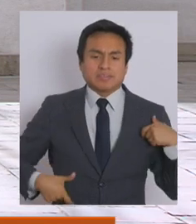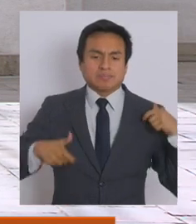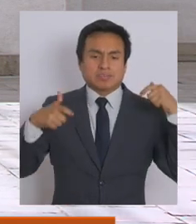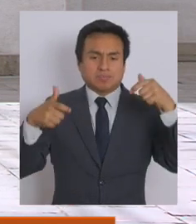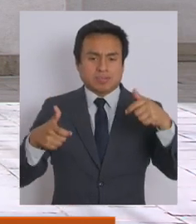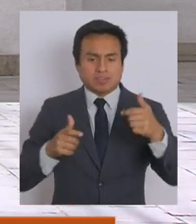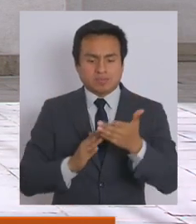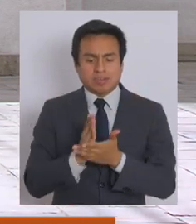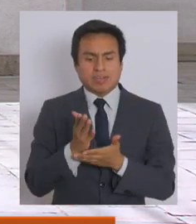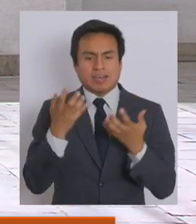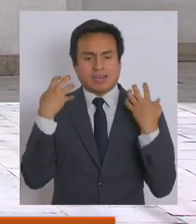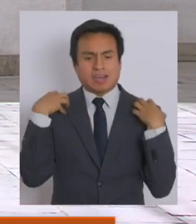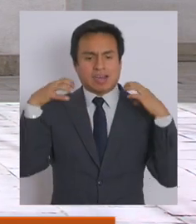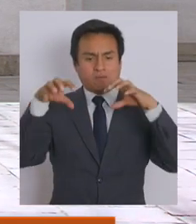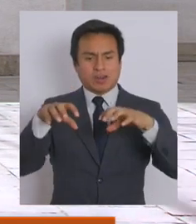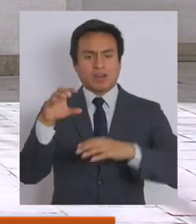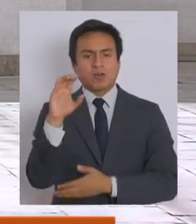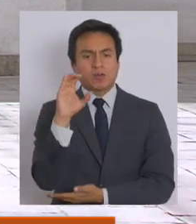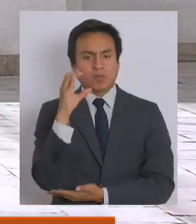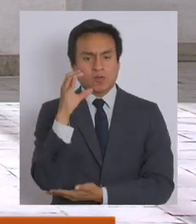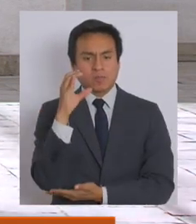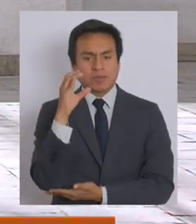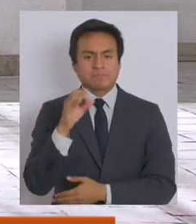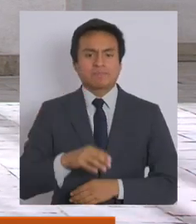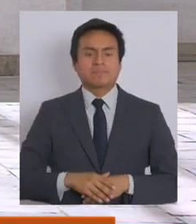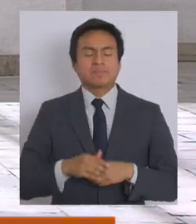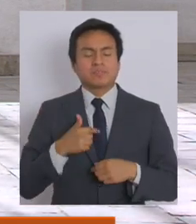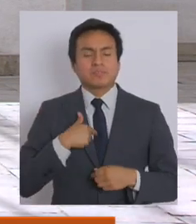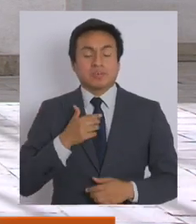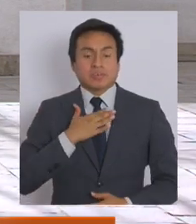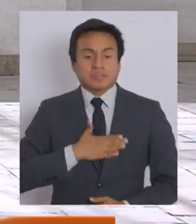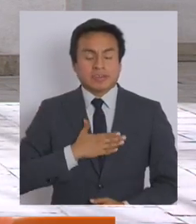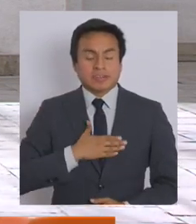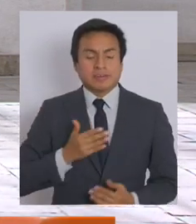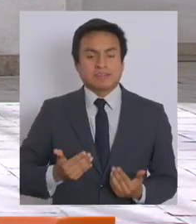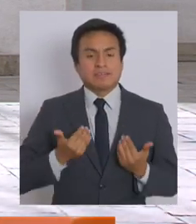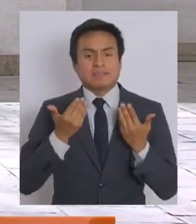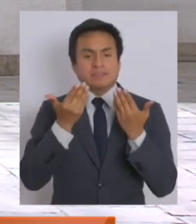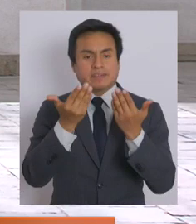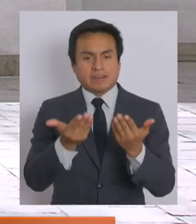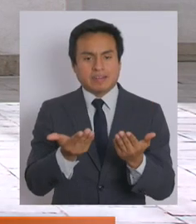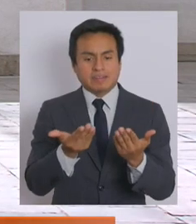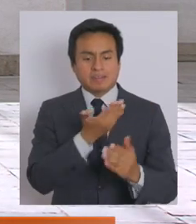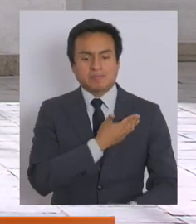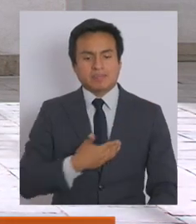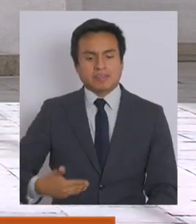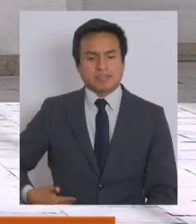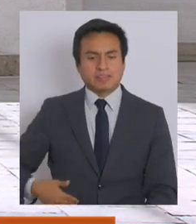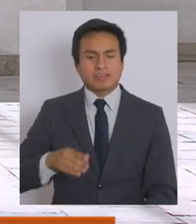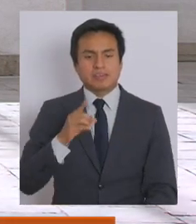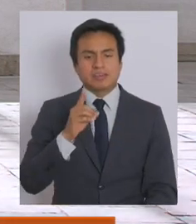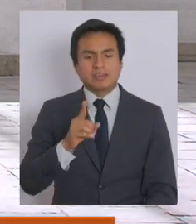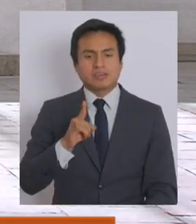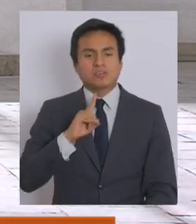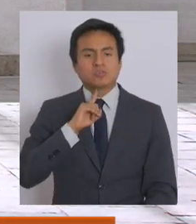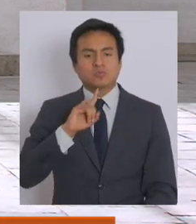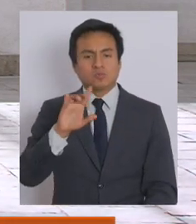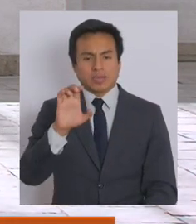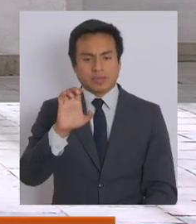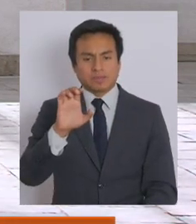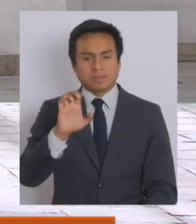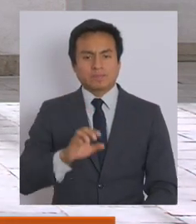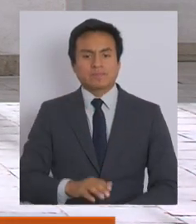a partir de ahora Colombia, y por eso yo quisiera entregarle al presidente Duque